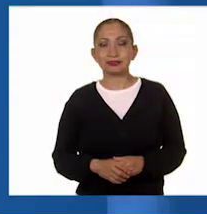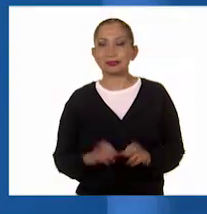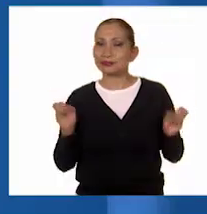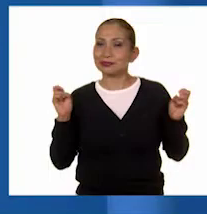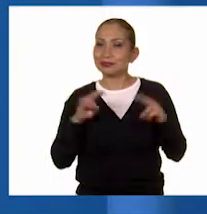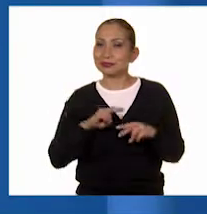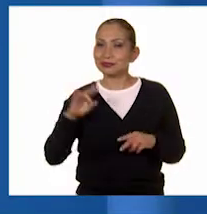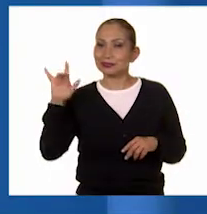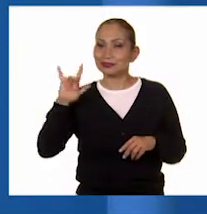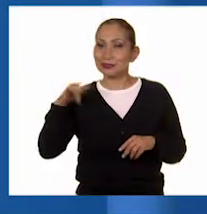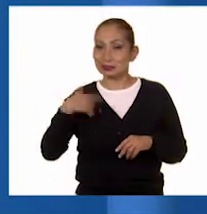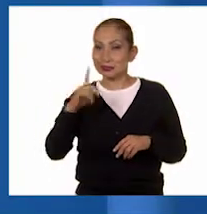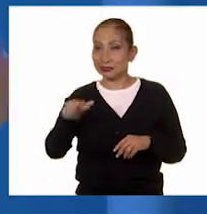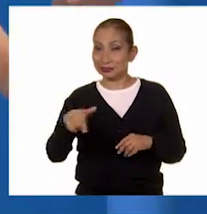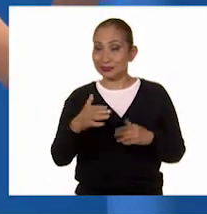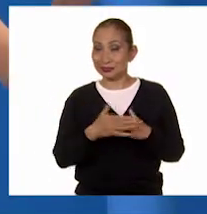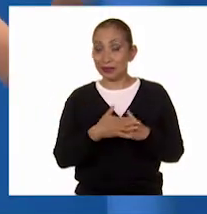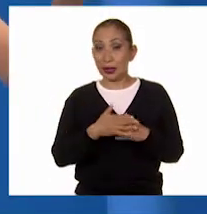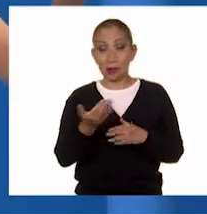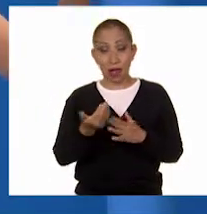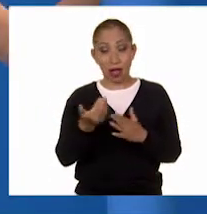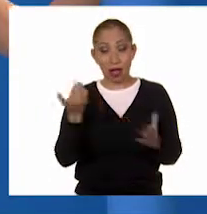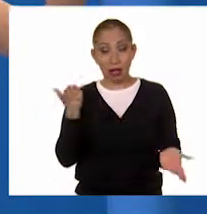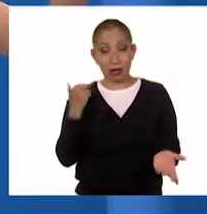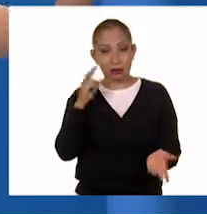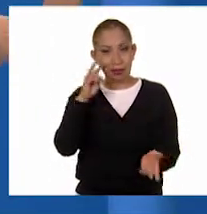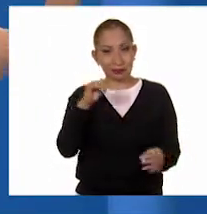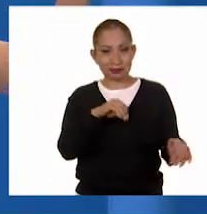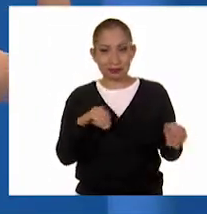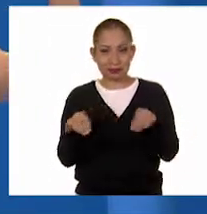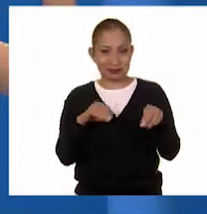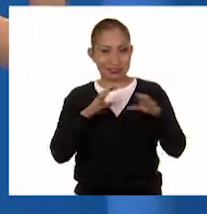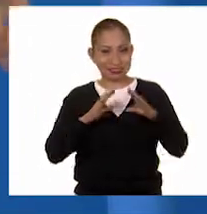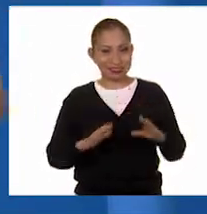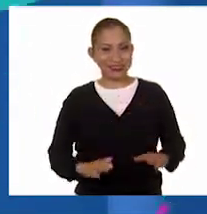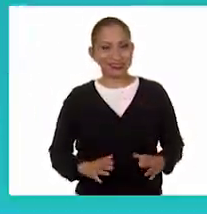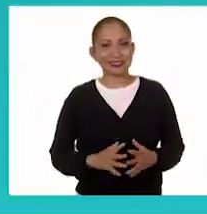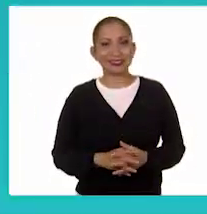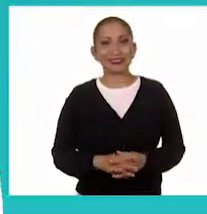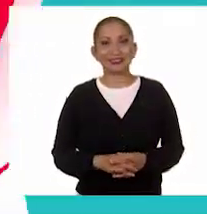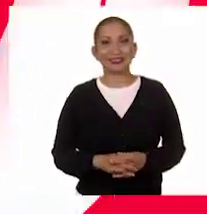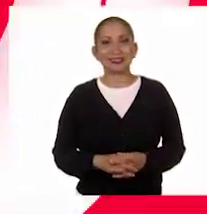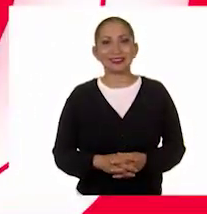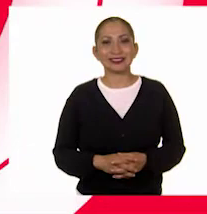Nos vemos hasta la próxima. Pero antes, a movernos un poco.